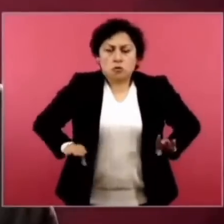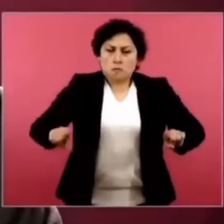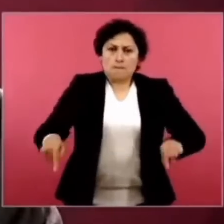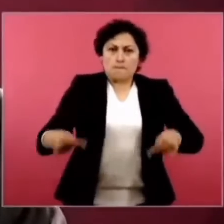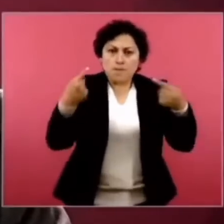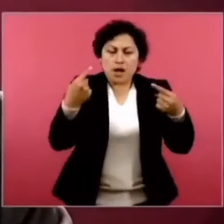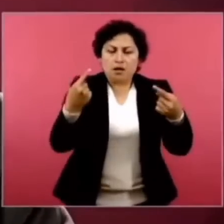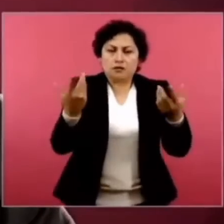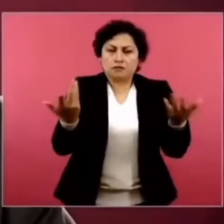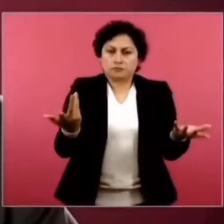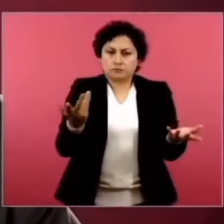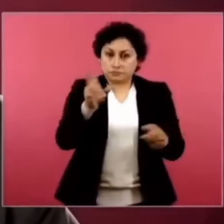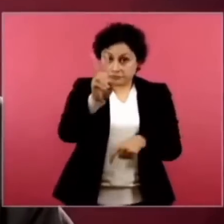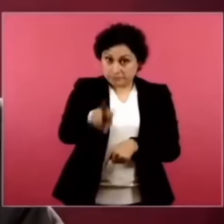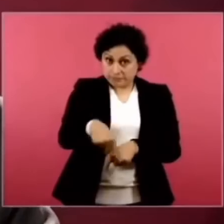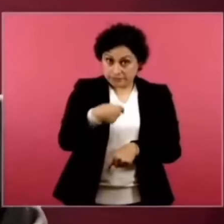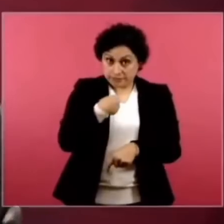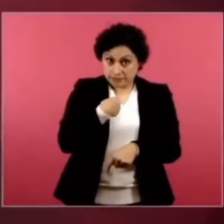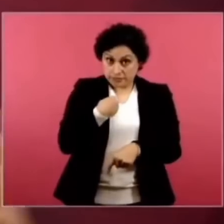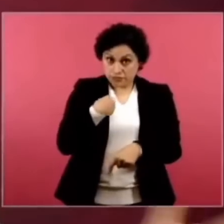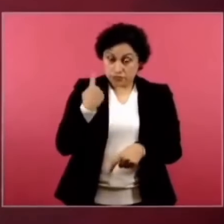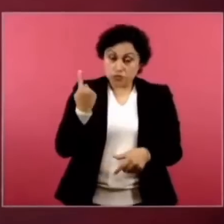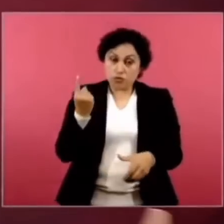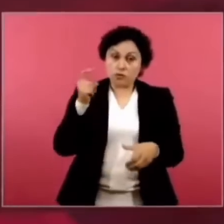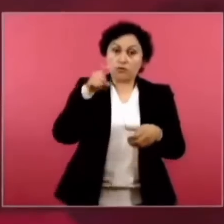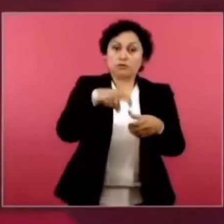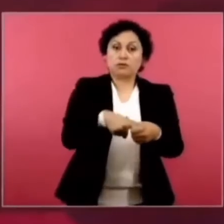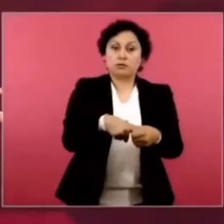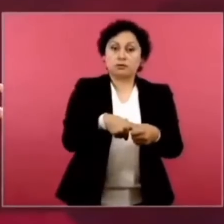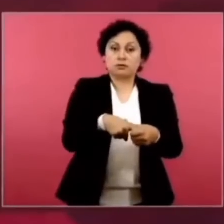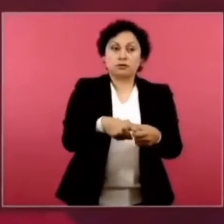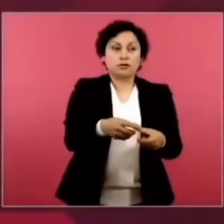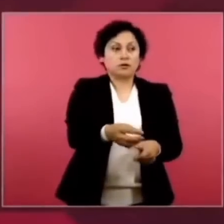y es un orgullo, abrir